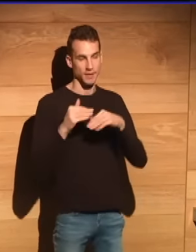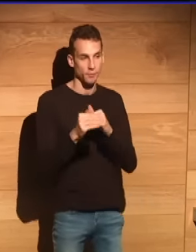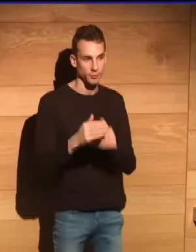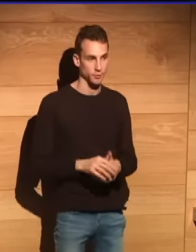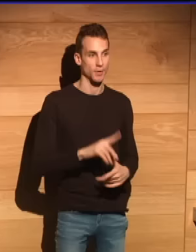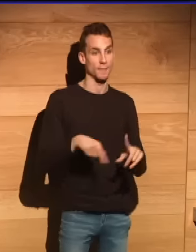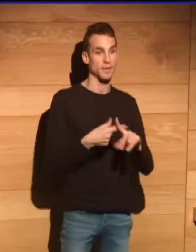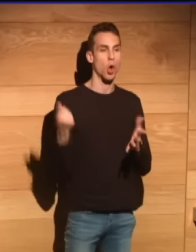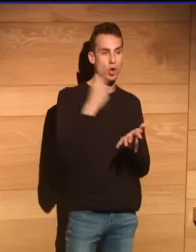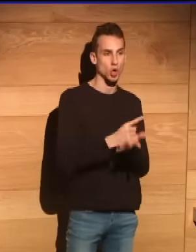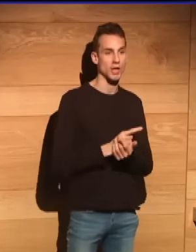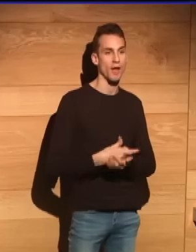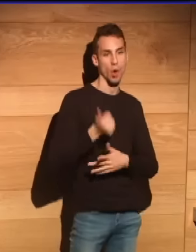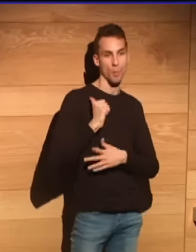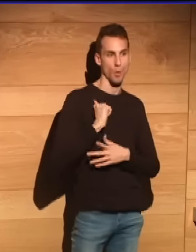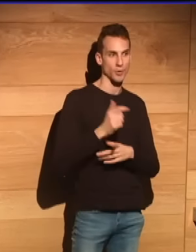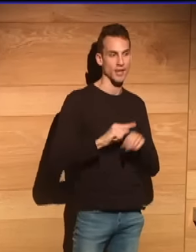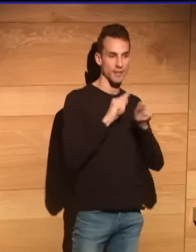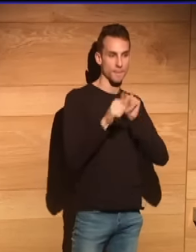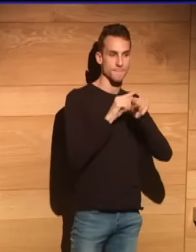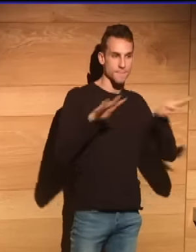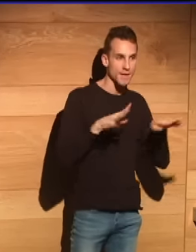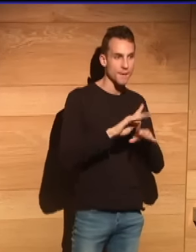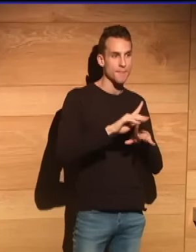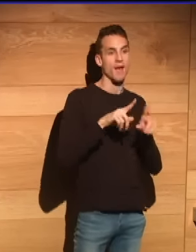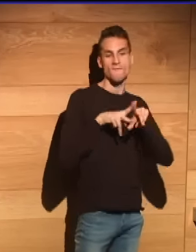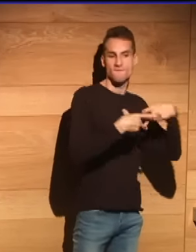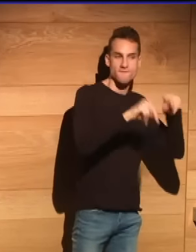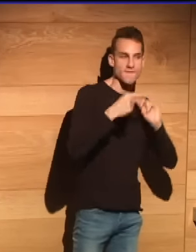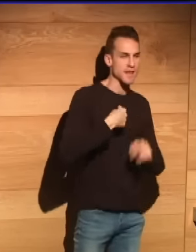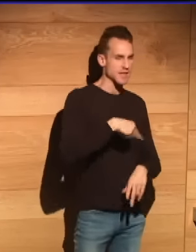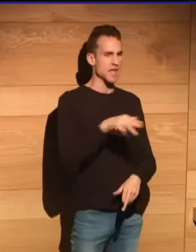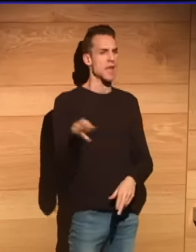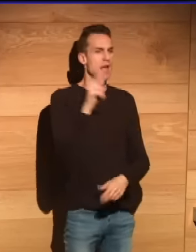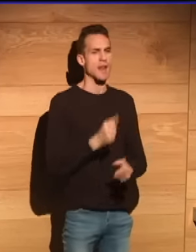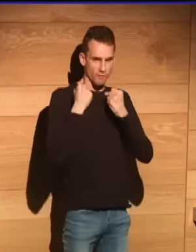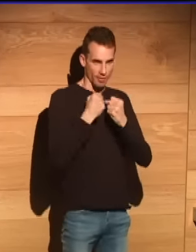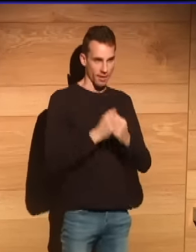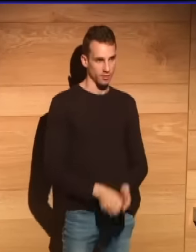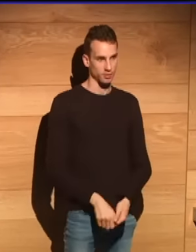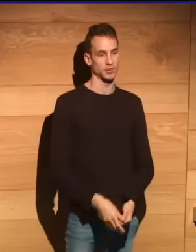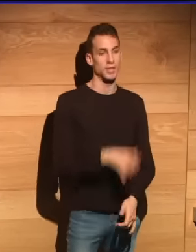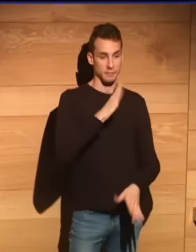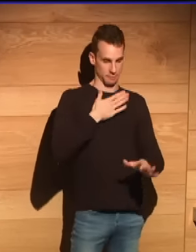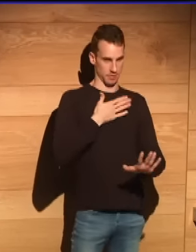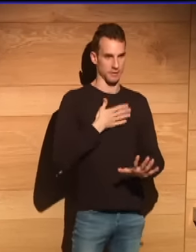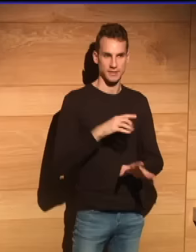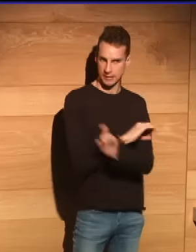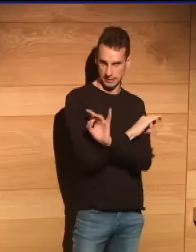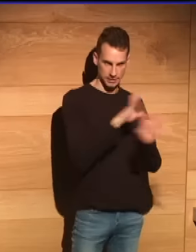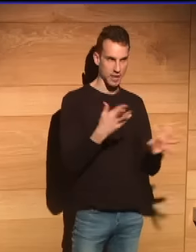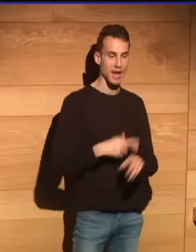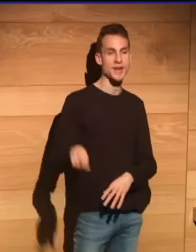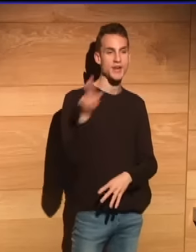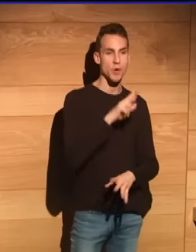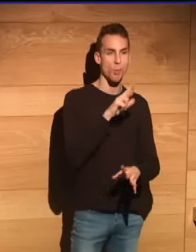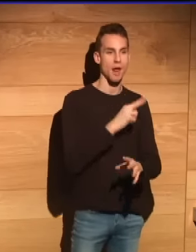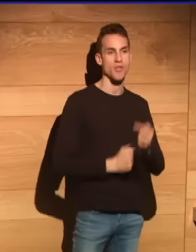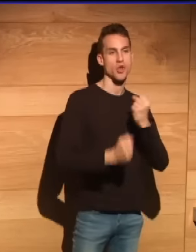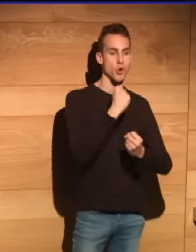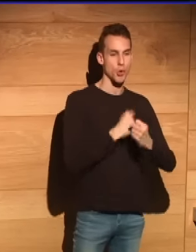tenemos de salir de la pandemia reforzados, ¿no? Y para mí está clarísimo que la recuperación económica de nuestro país pasa por la